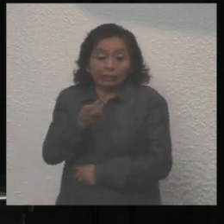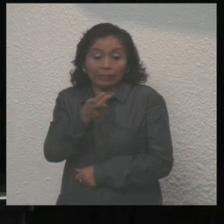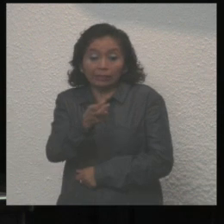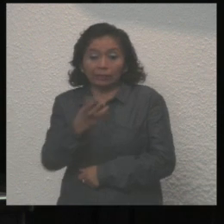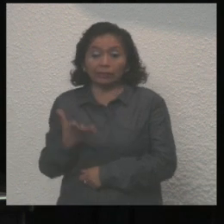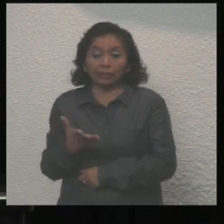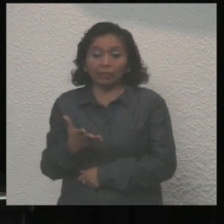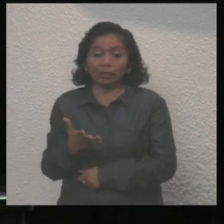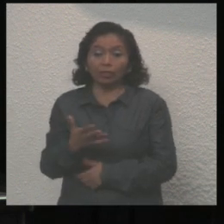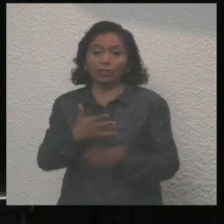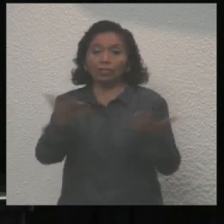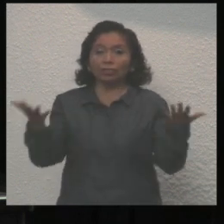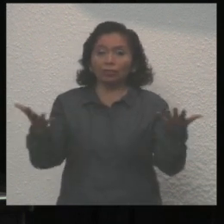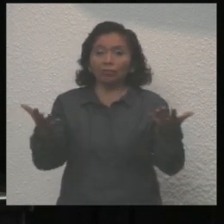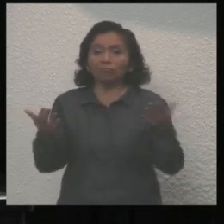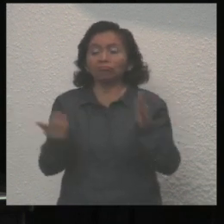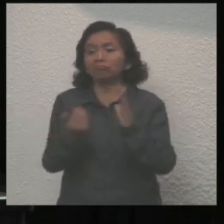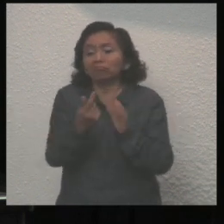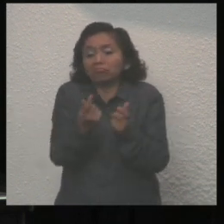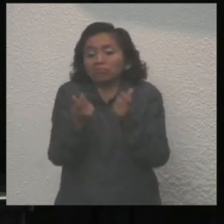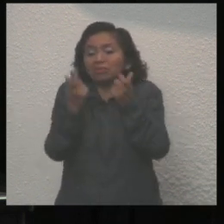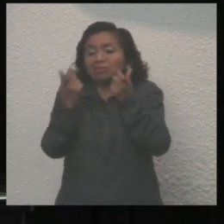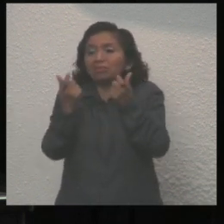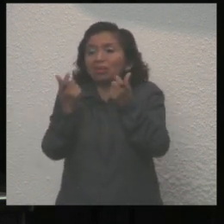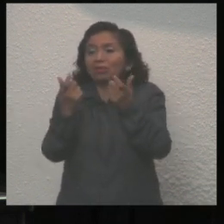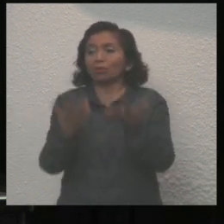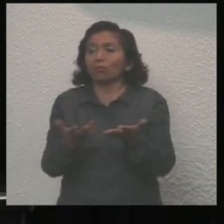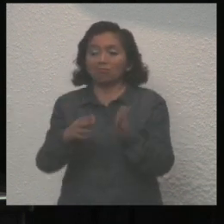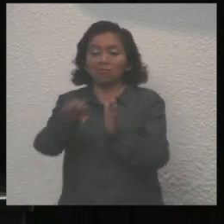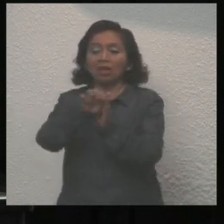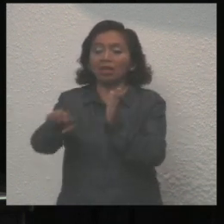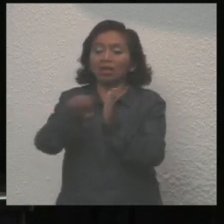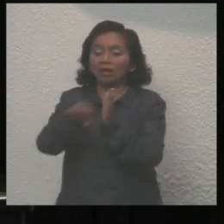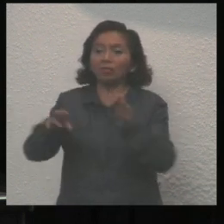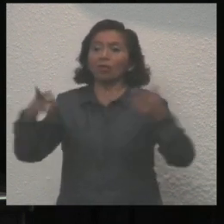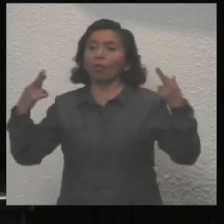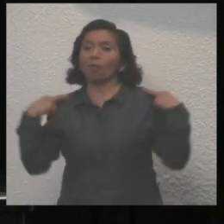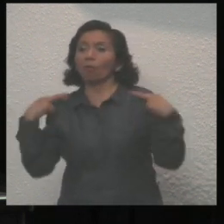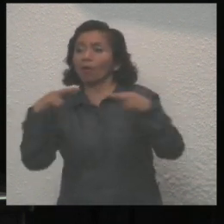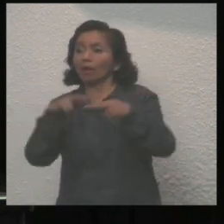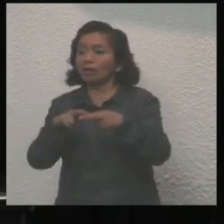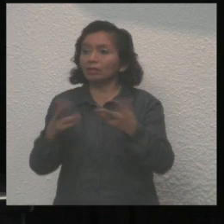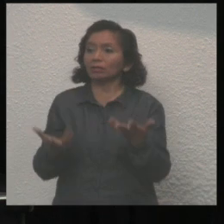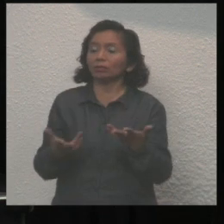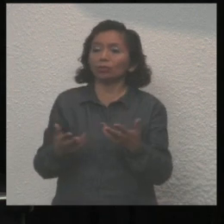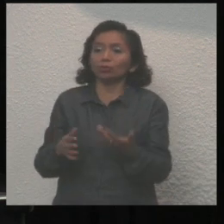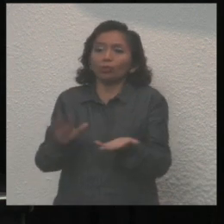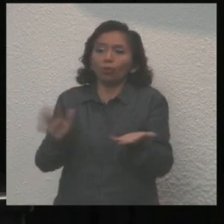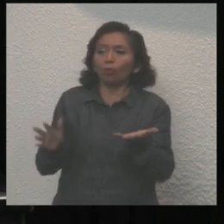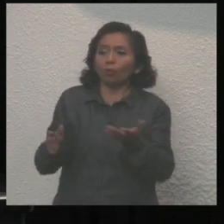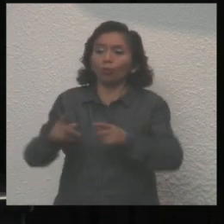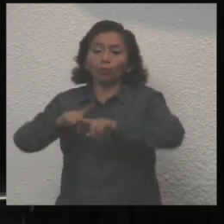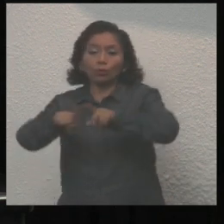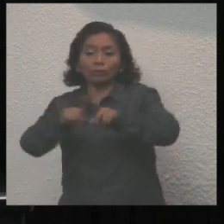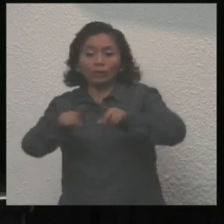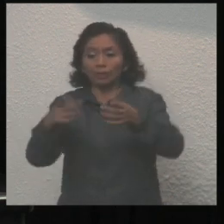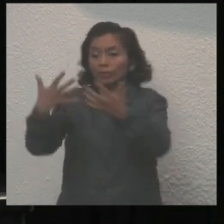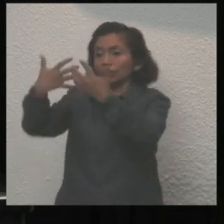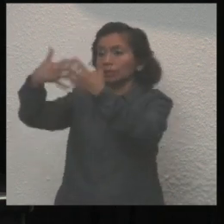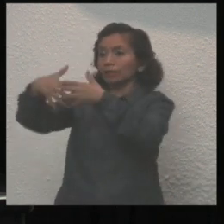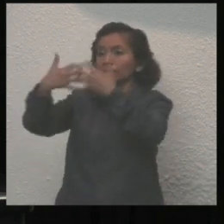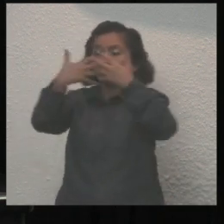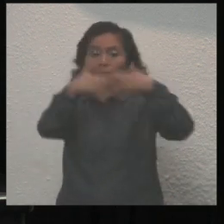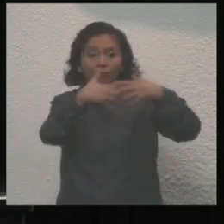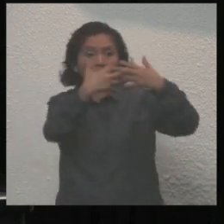de clase medieros, como es el caso de docentes y trabajadores públicos, o los pertenecientes a la gran industria y